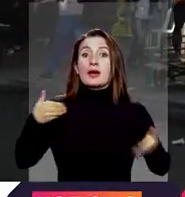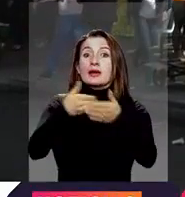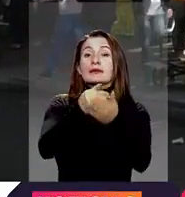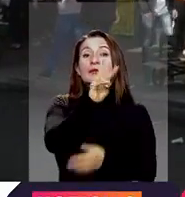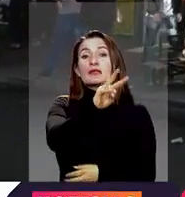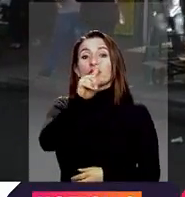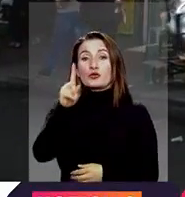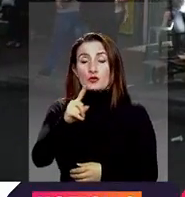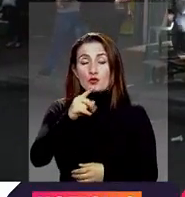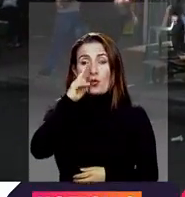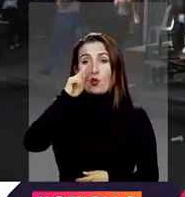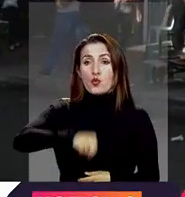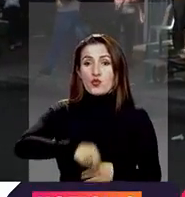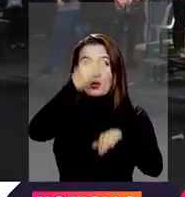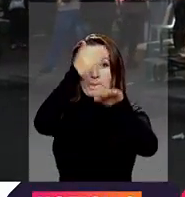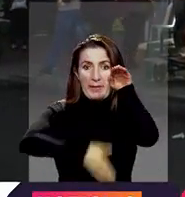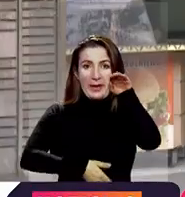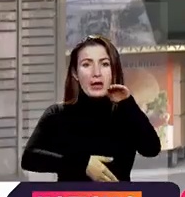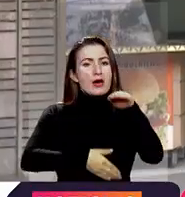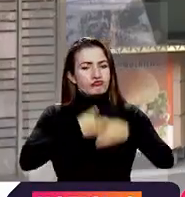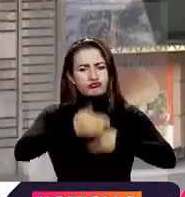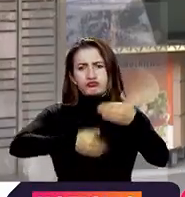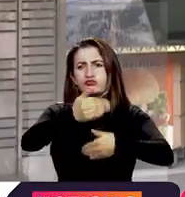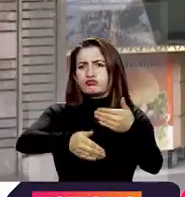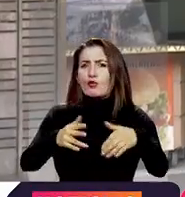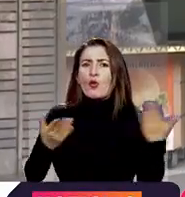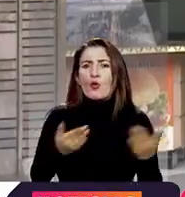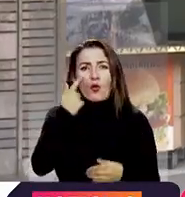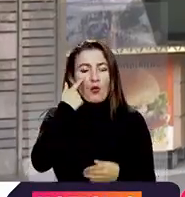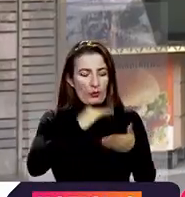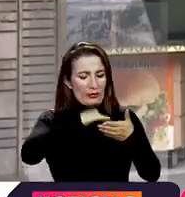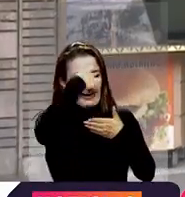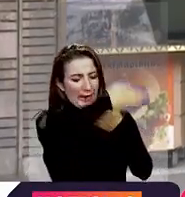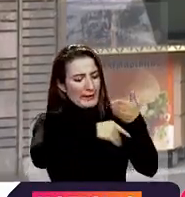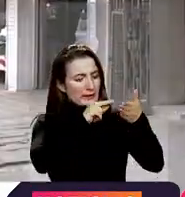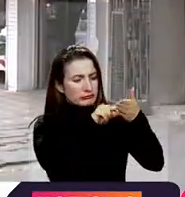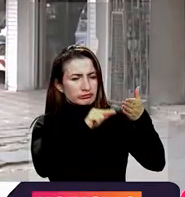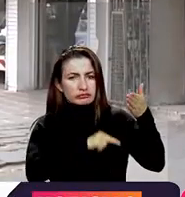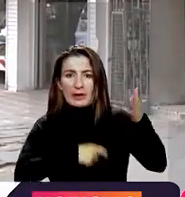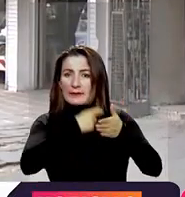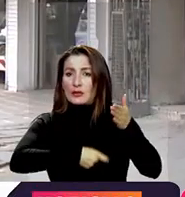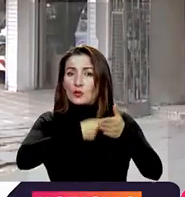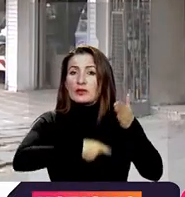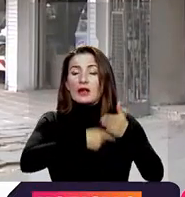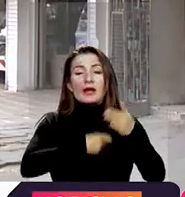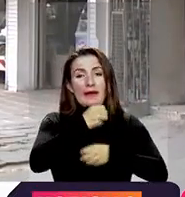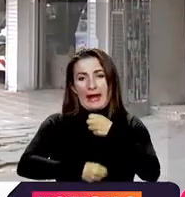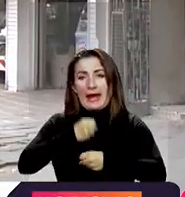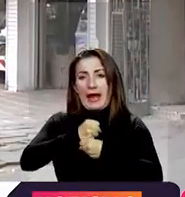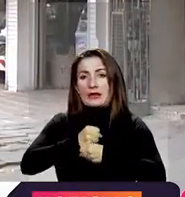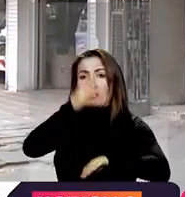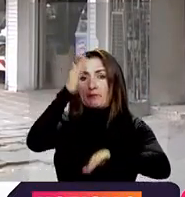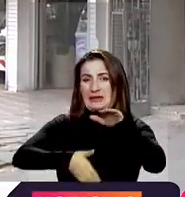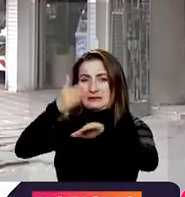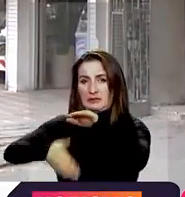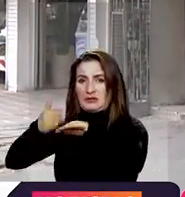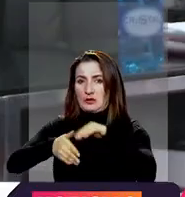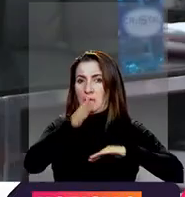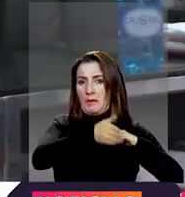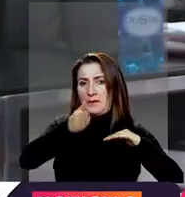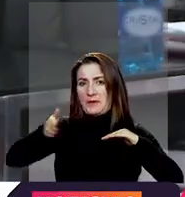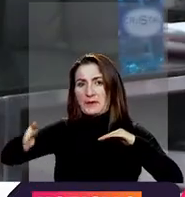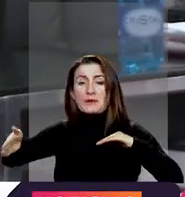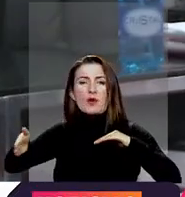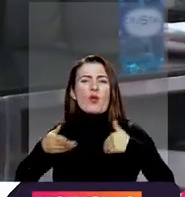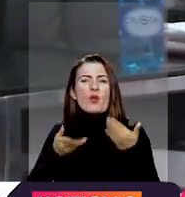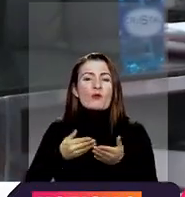de junio hay plazo y para facilitar este proceso, en el calendario tributario se establecieron a partir de este año vencimientos escalonados.